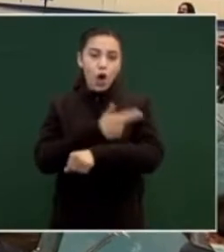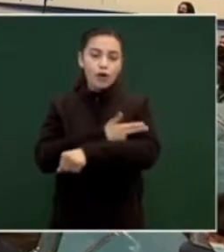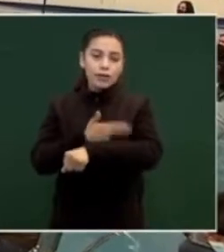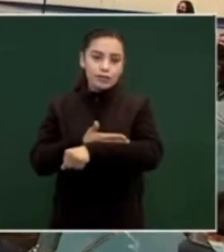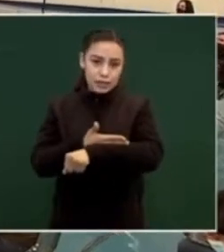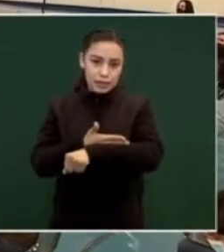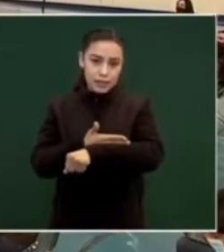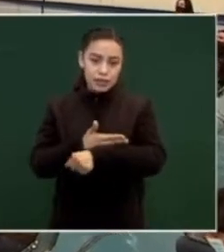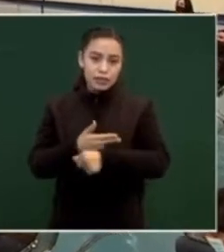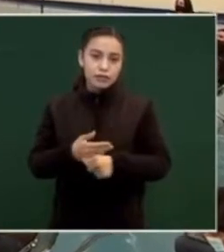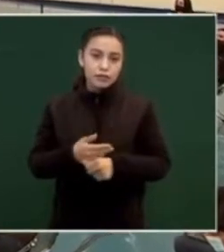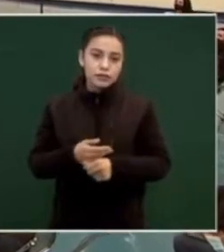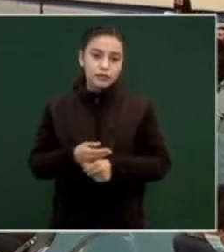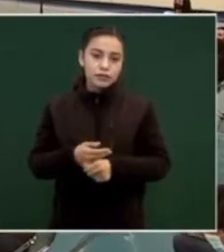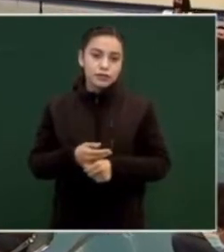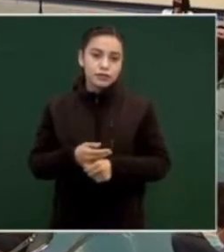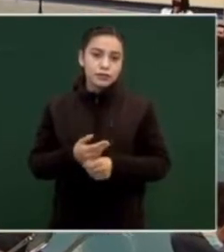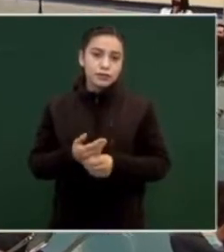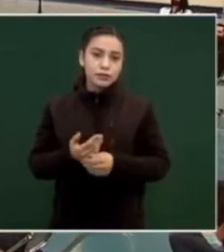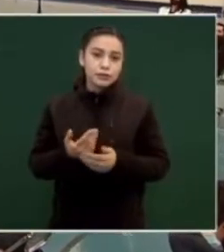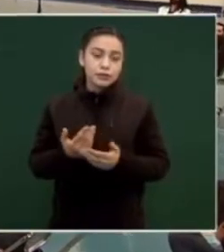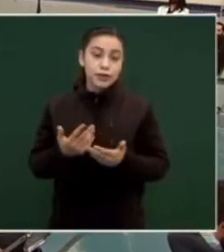ya me hubiesen hecho